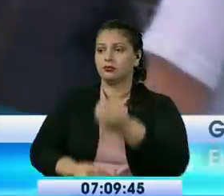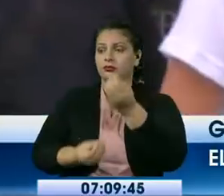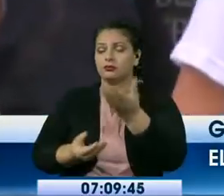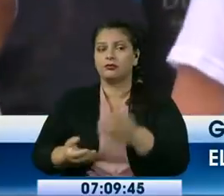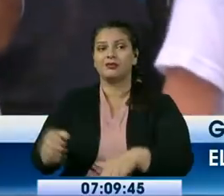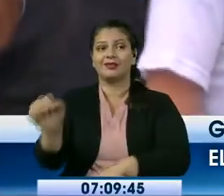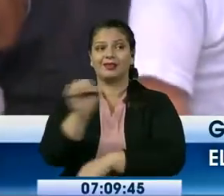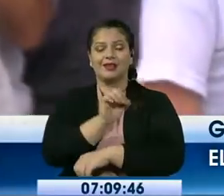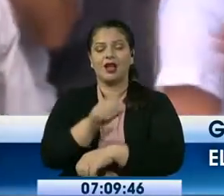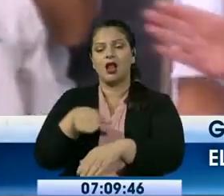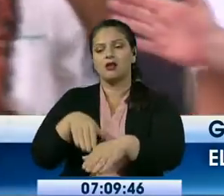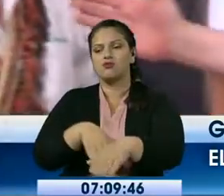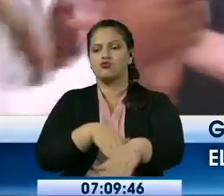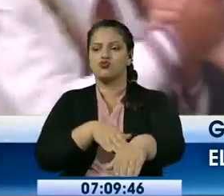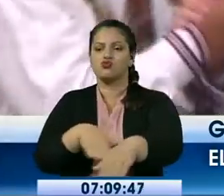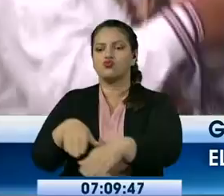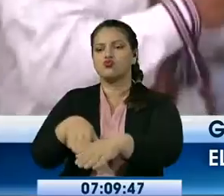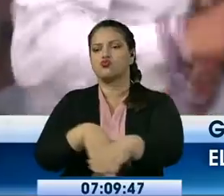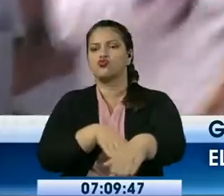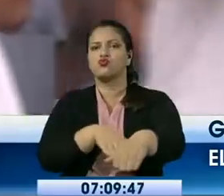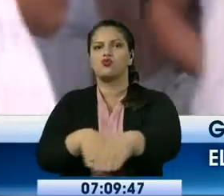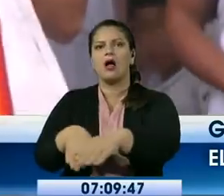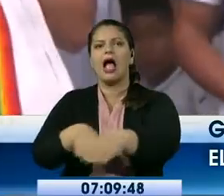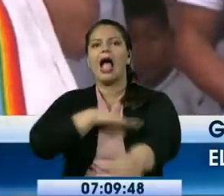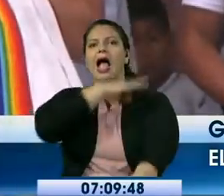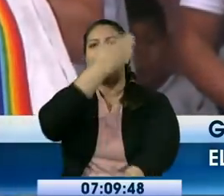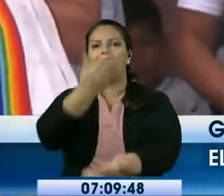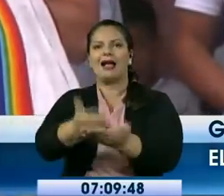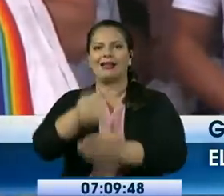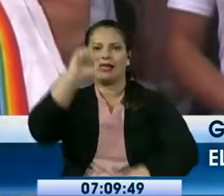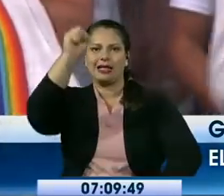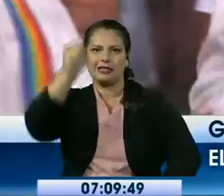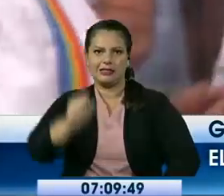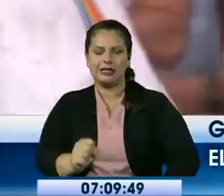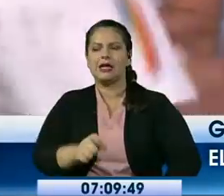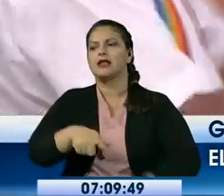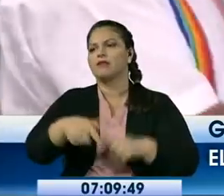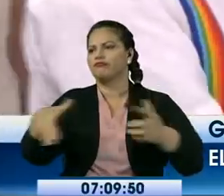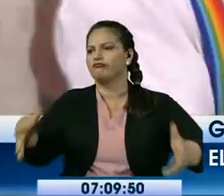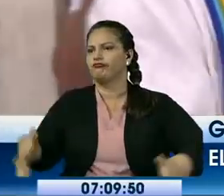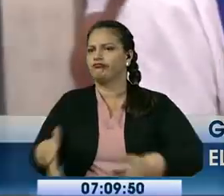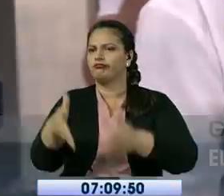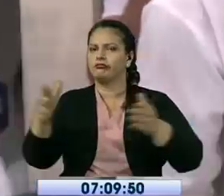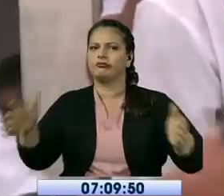ahora, hacia la Sierra Centro. Desde la provincia de Pastaza, informó Carmita Argoti.